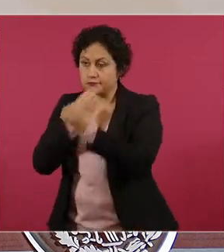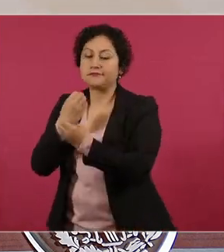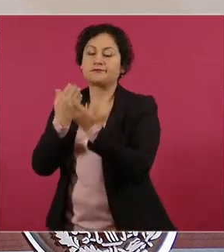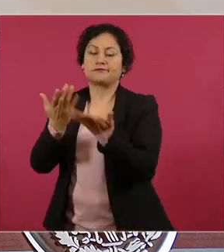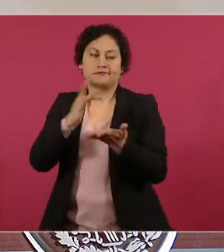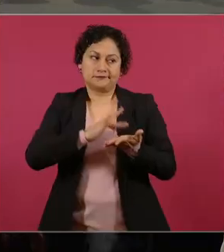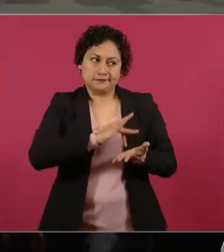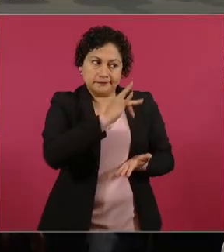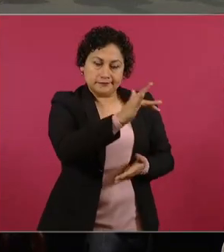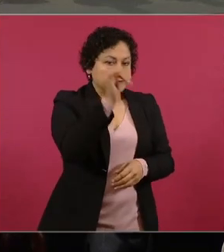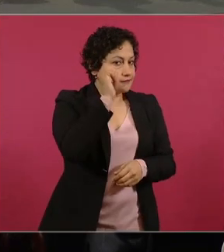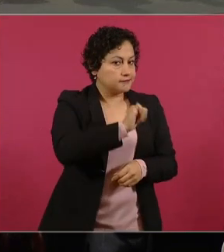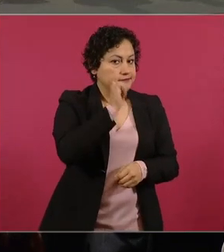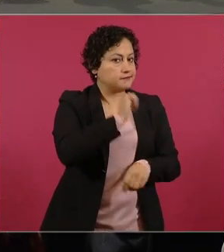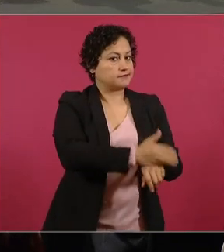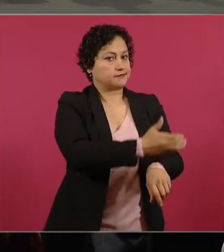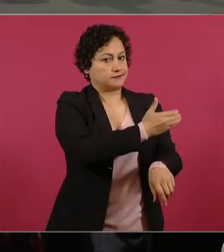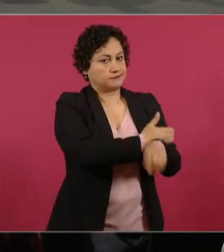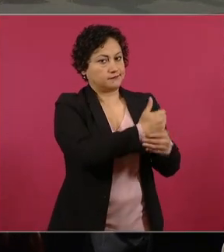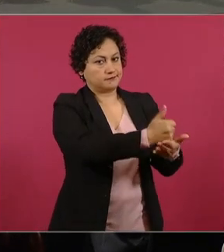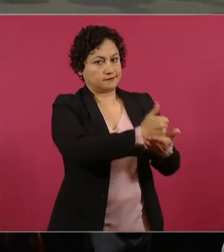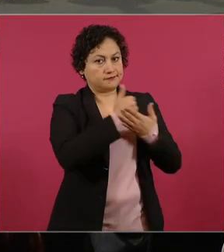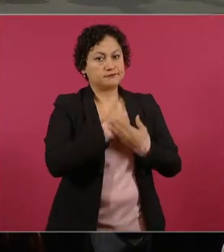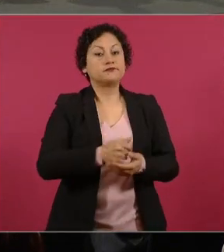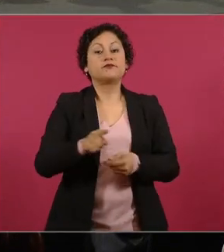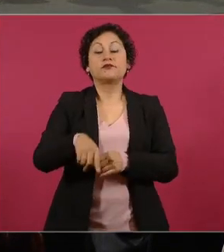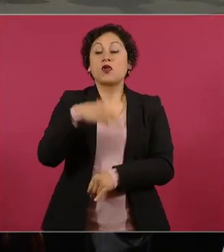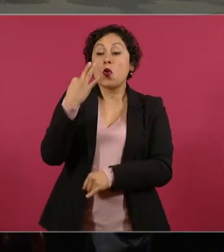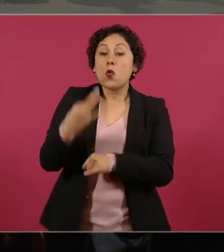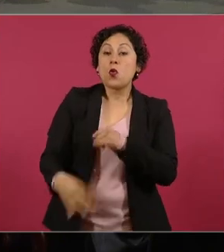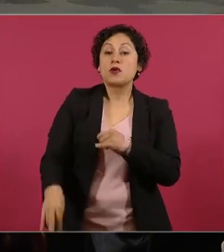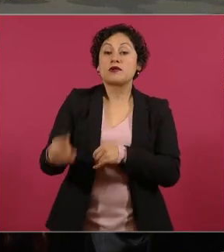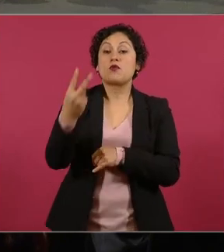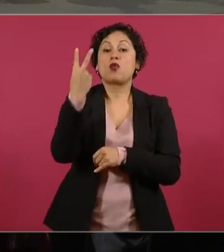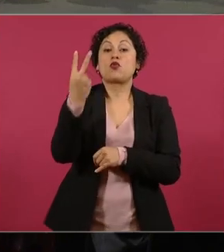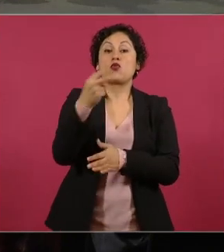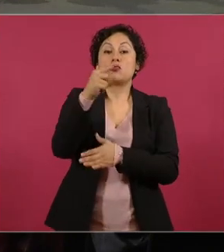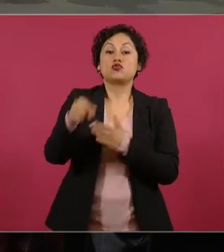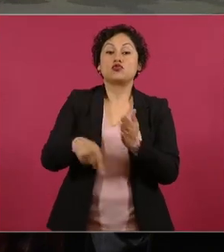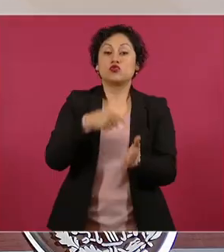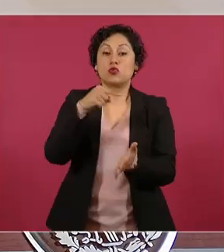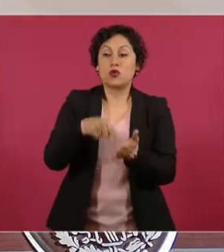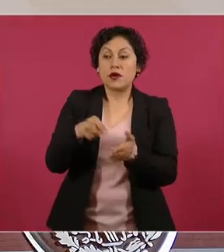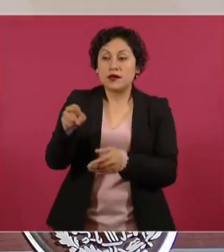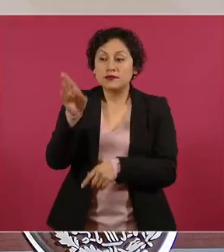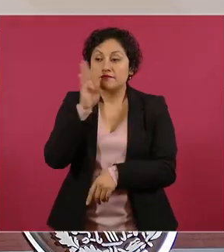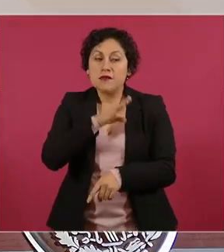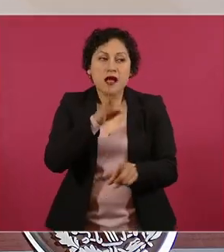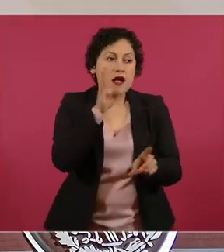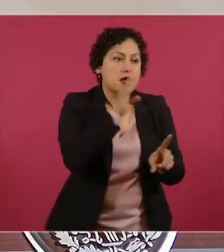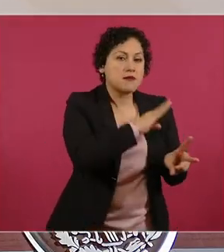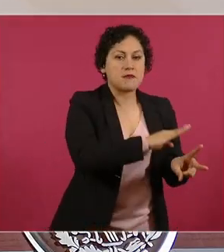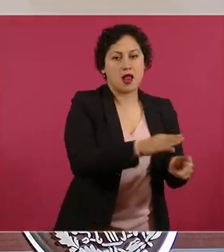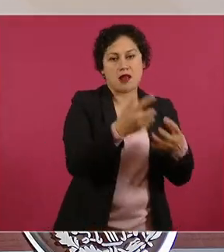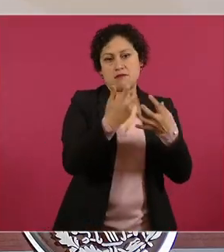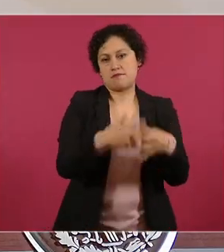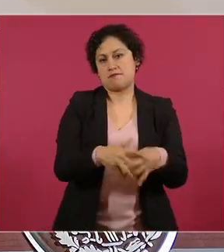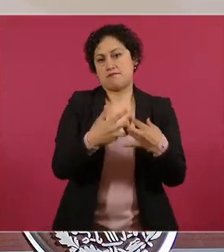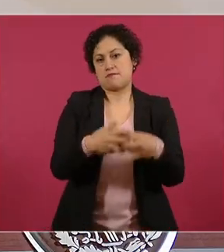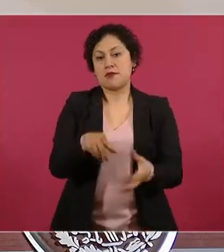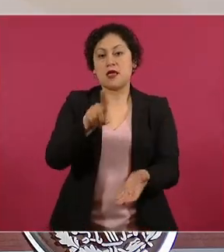Y finalmente, dos estaciones fueron encontradas no dando litros completos, ambas en el Estado de